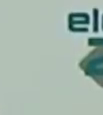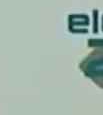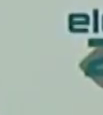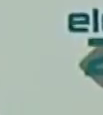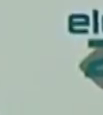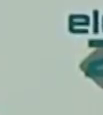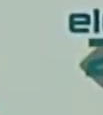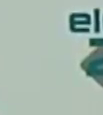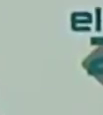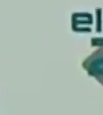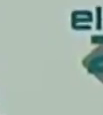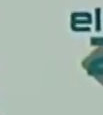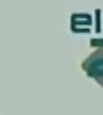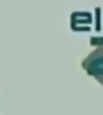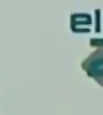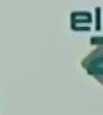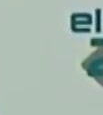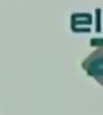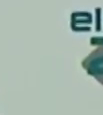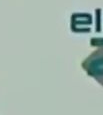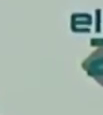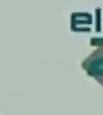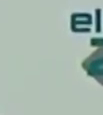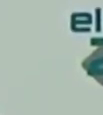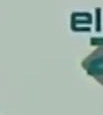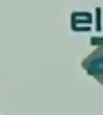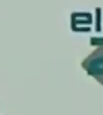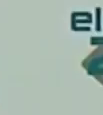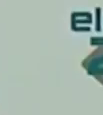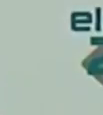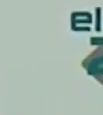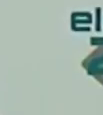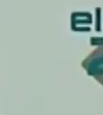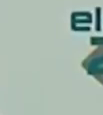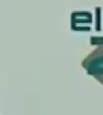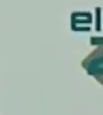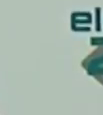Presidente del Consejo Moral Republicano.